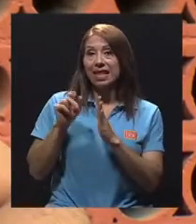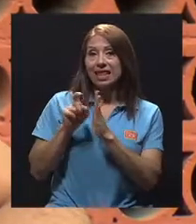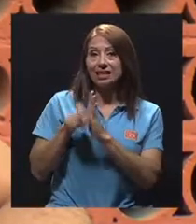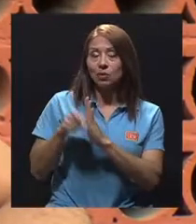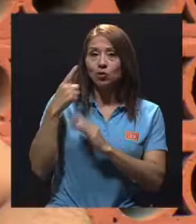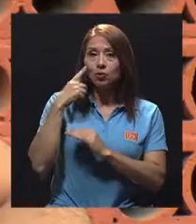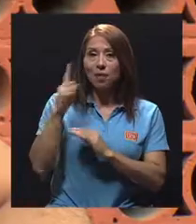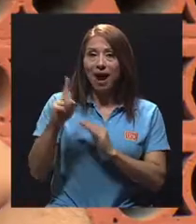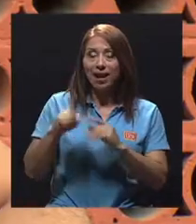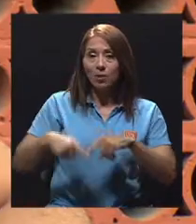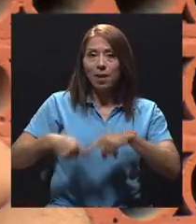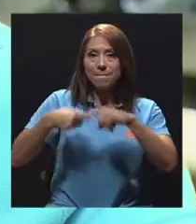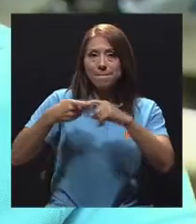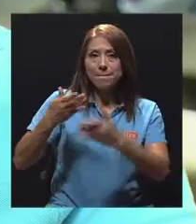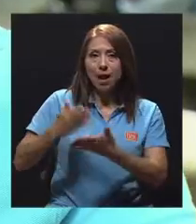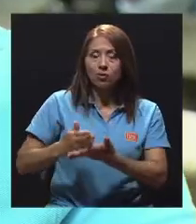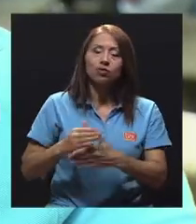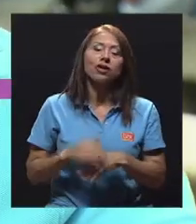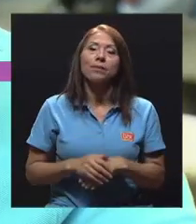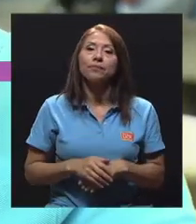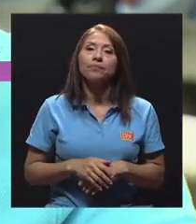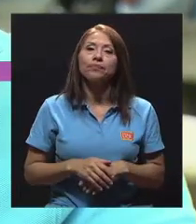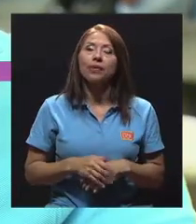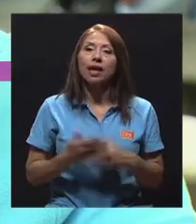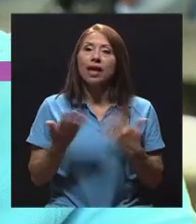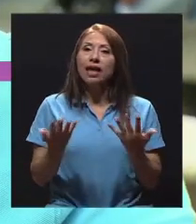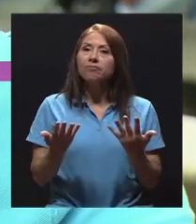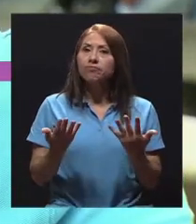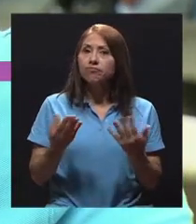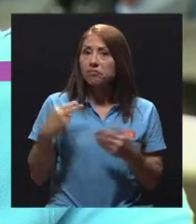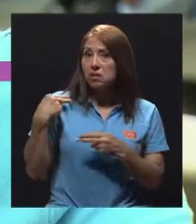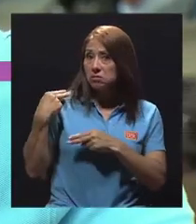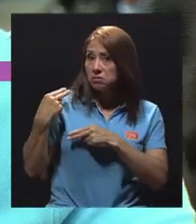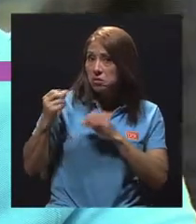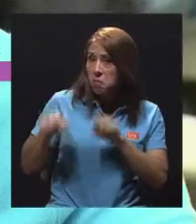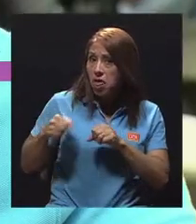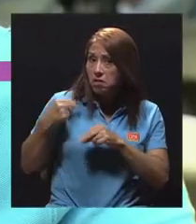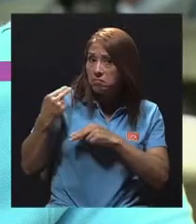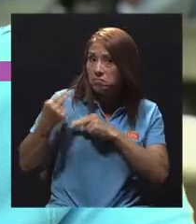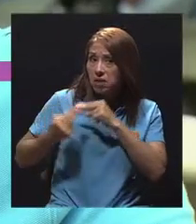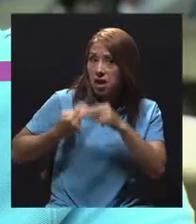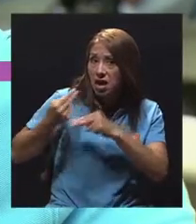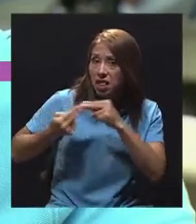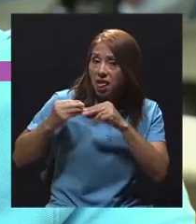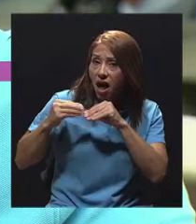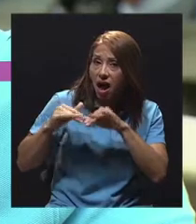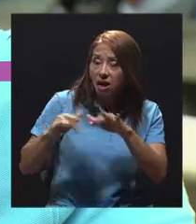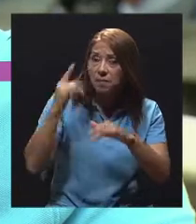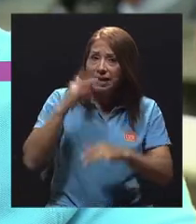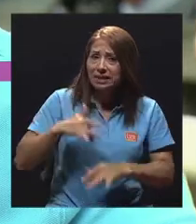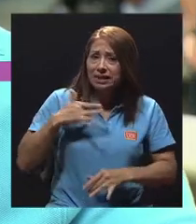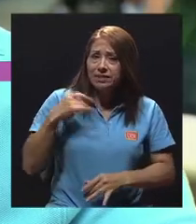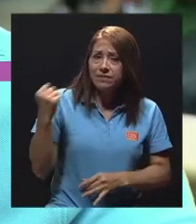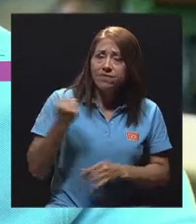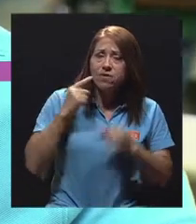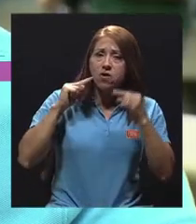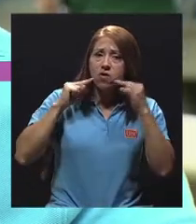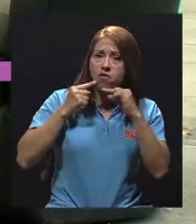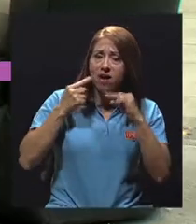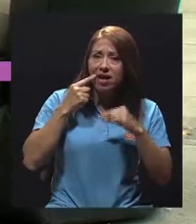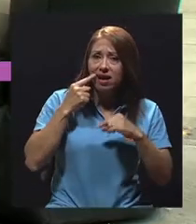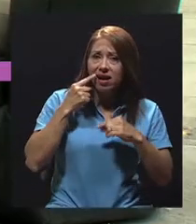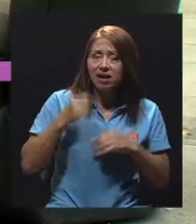30 segundos para ir a una pausa. ¿El carácter hereditario tiene o juega algún papel en la hipersensibilidad